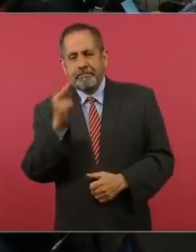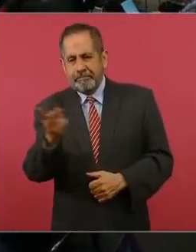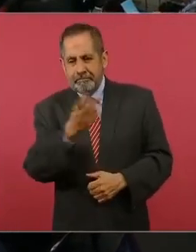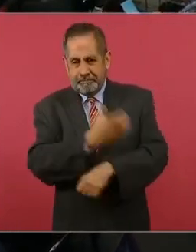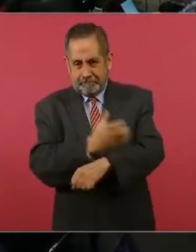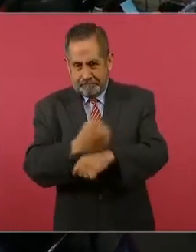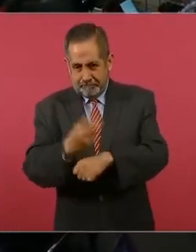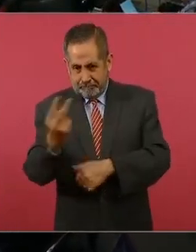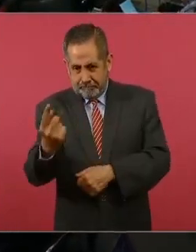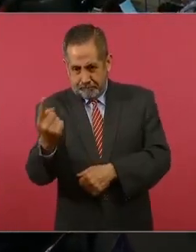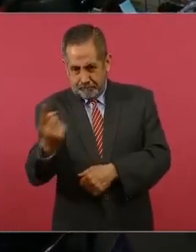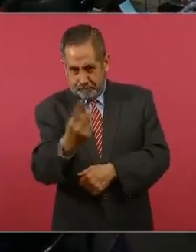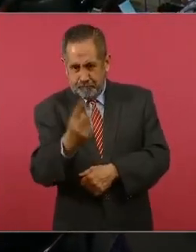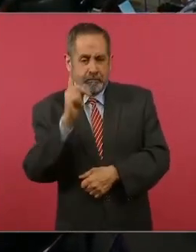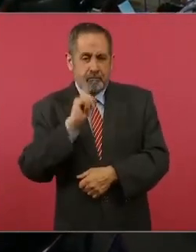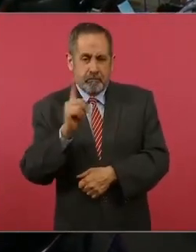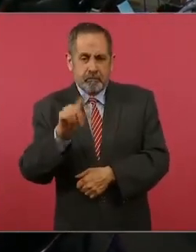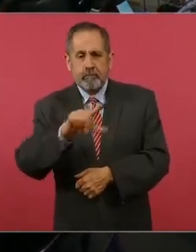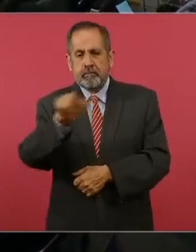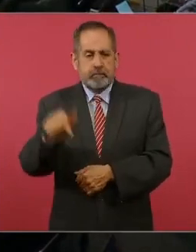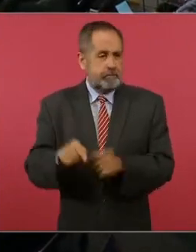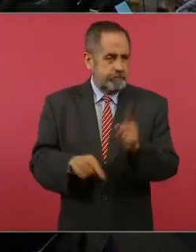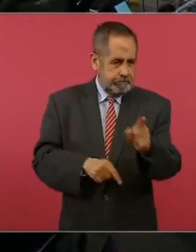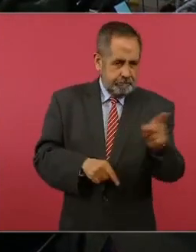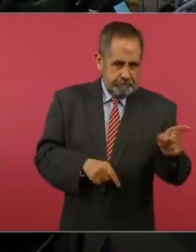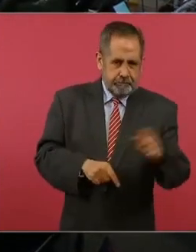segunda y luego ustedes dos.